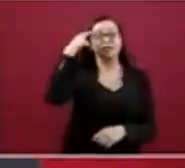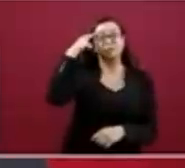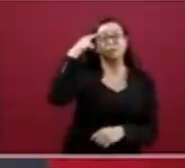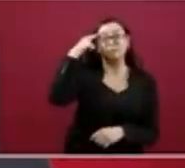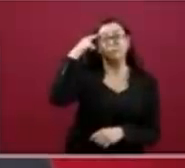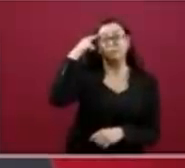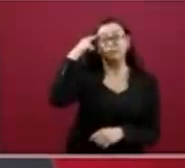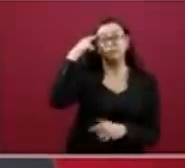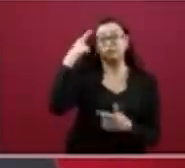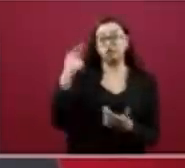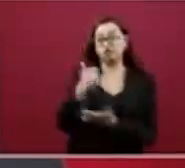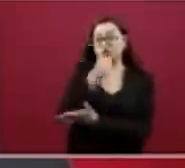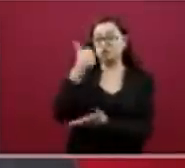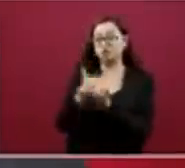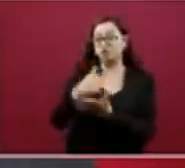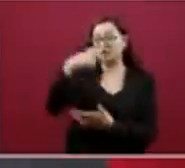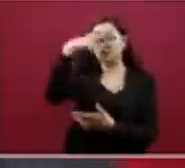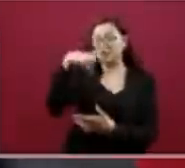implicar